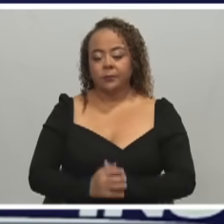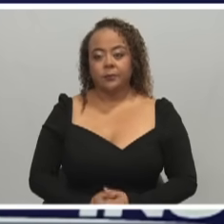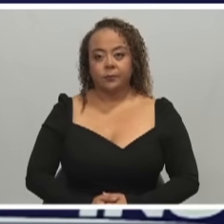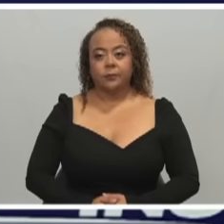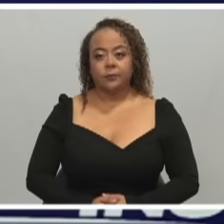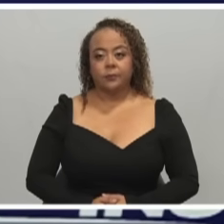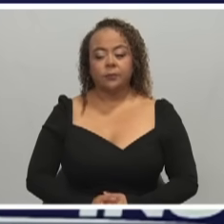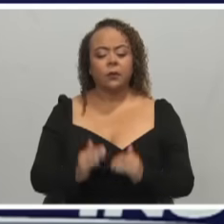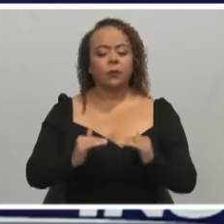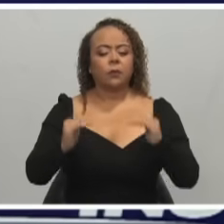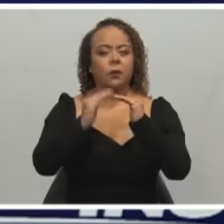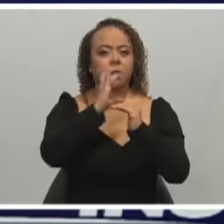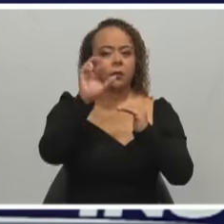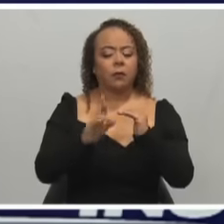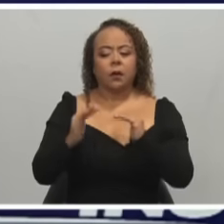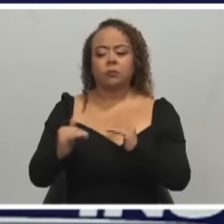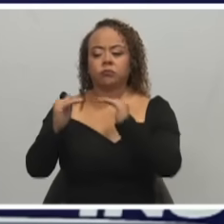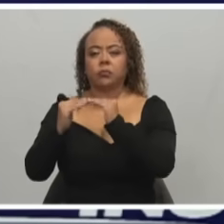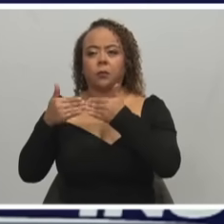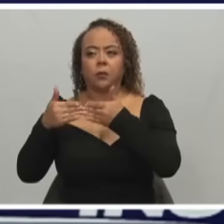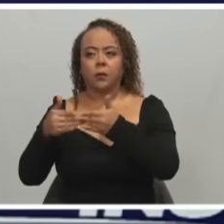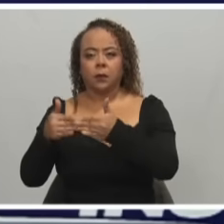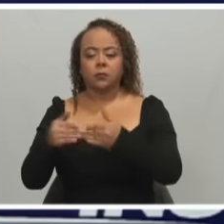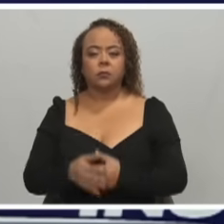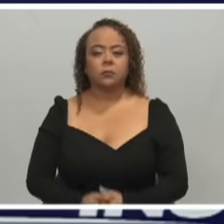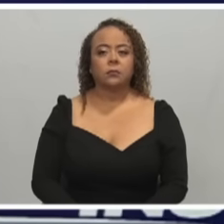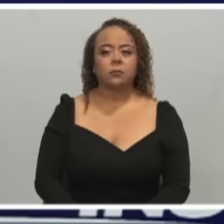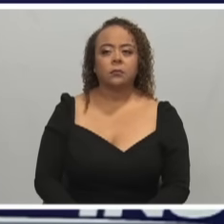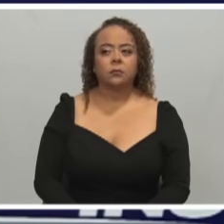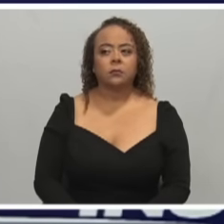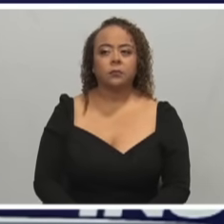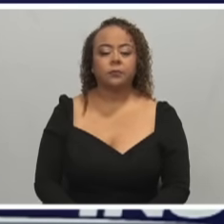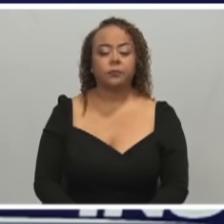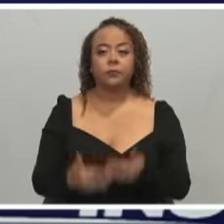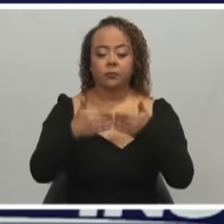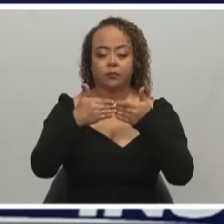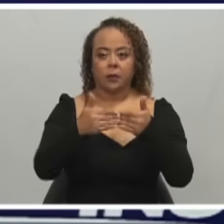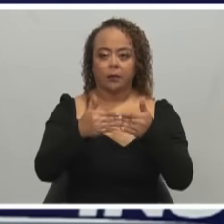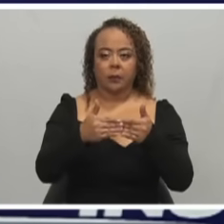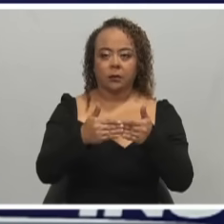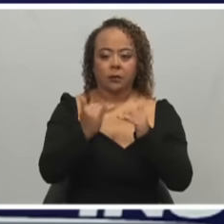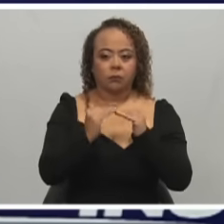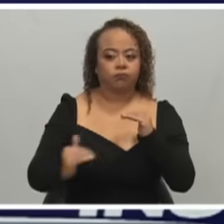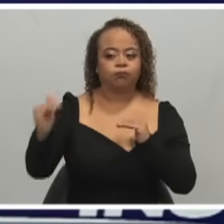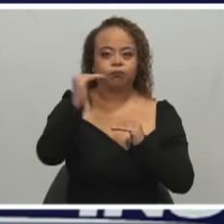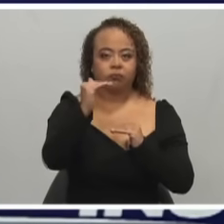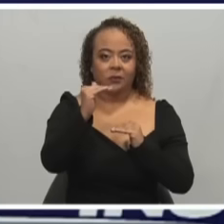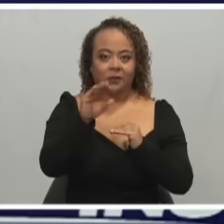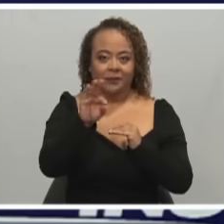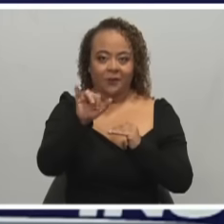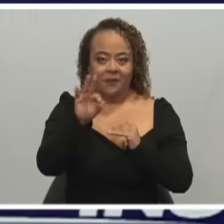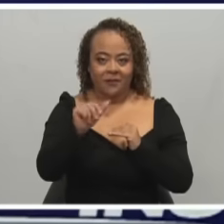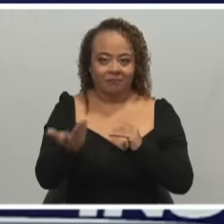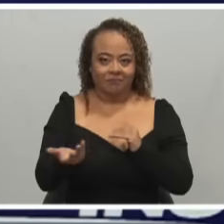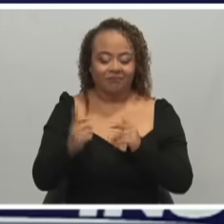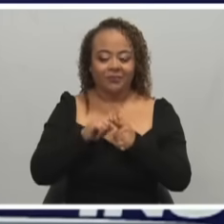donde estaba Costa Rica y en la posición donde estaba Panamá y en el ranking de hoy Panamá lo ha pasado a Costa Rica en en el ranking FIFA